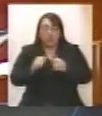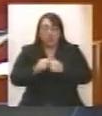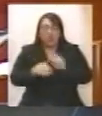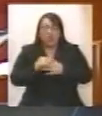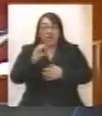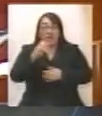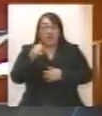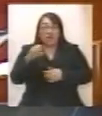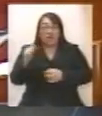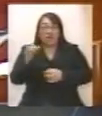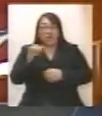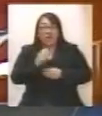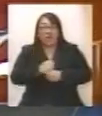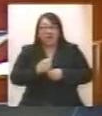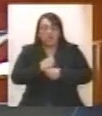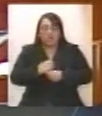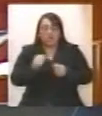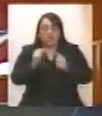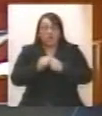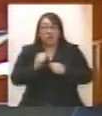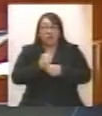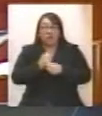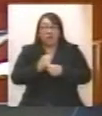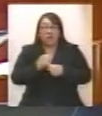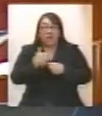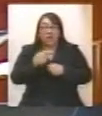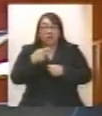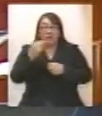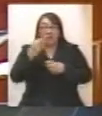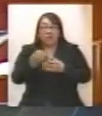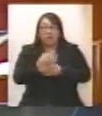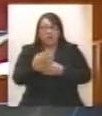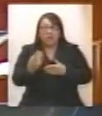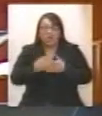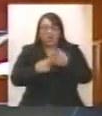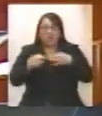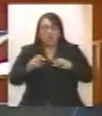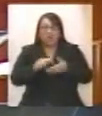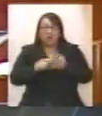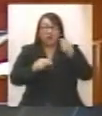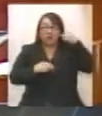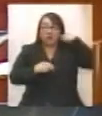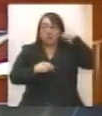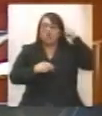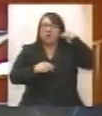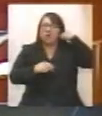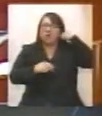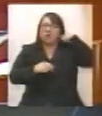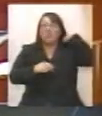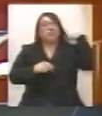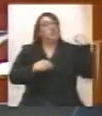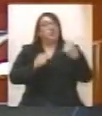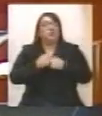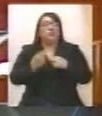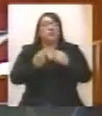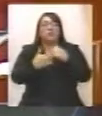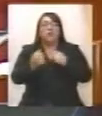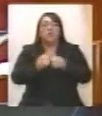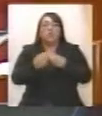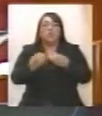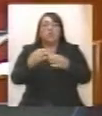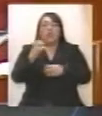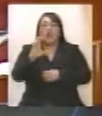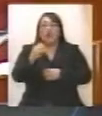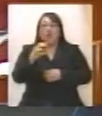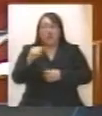el cacao y café bajo sistemas agroforestales que permitan la recuperación de los suelos degradados por los cultivos